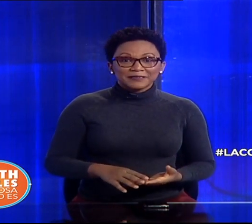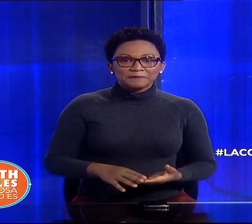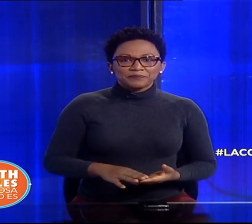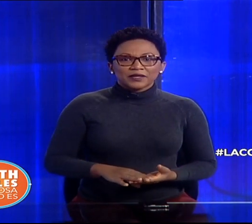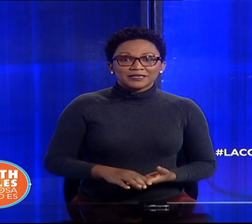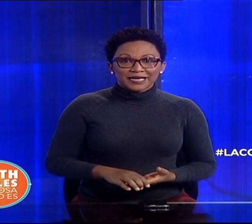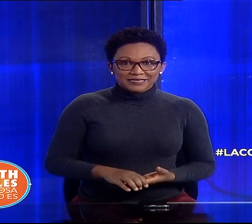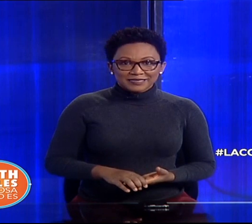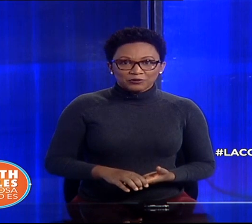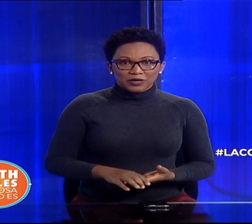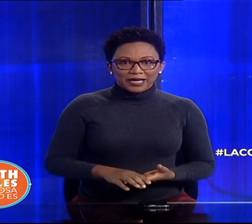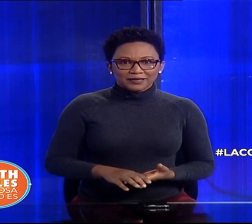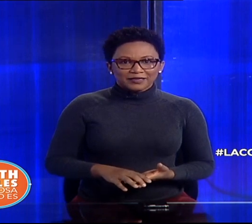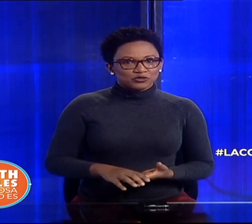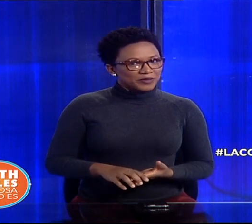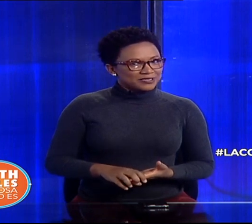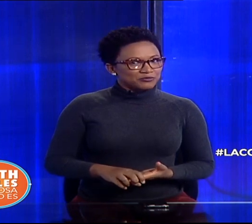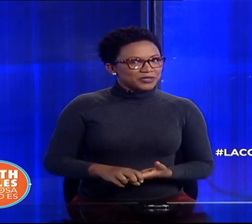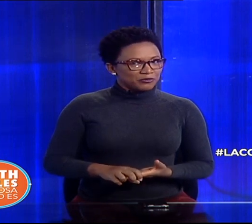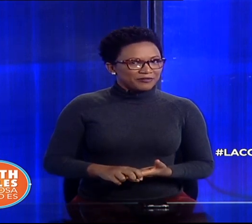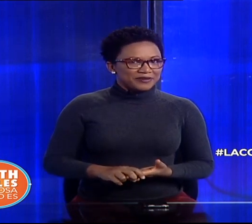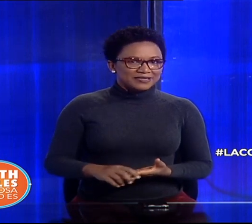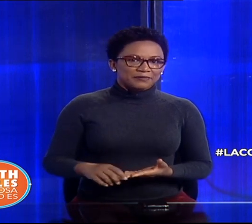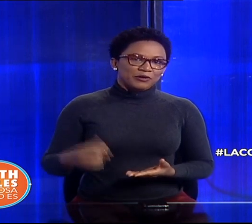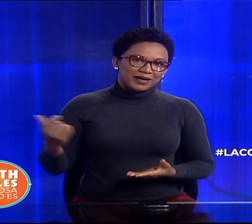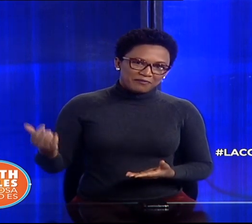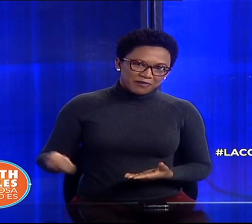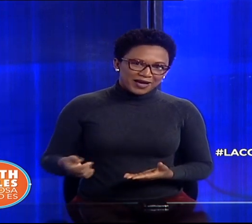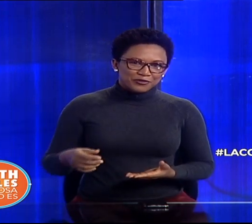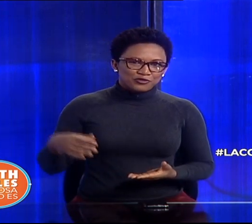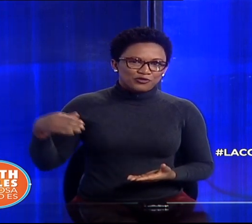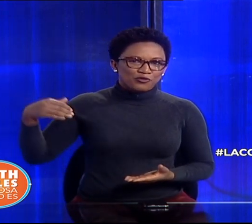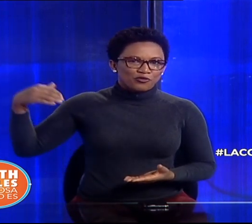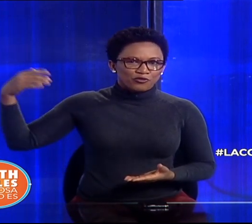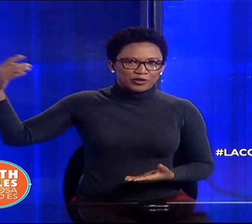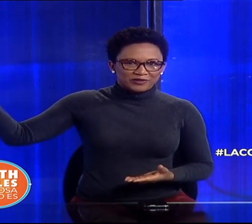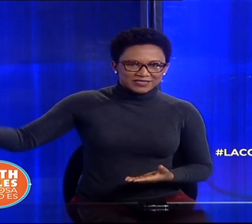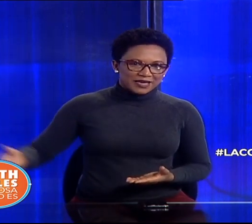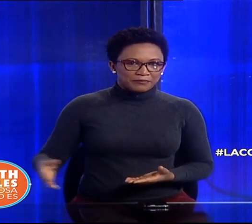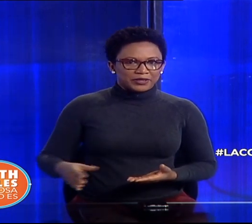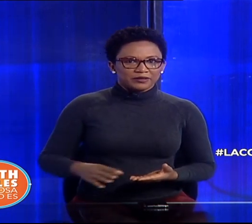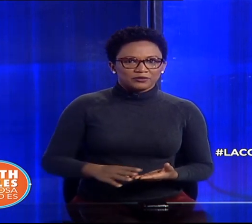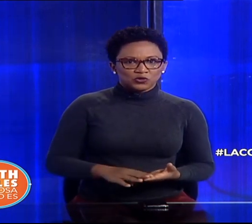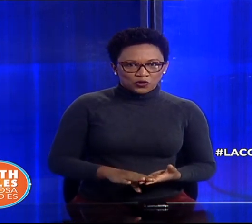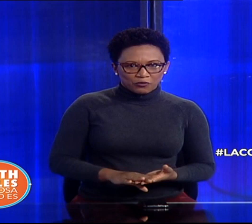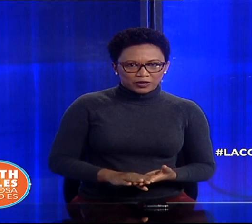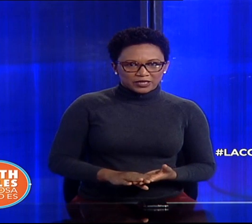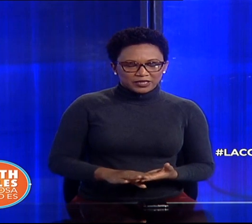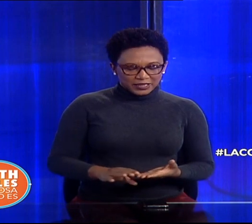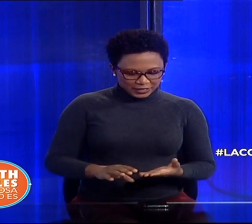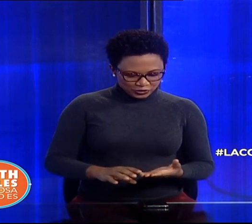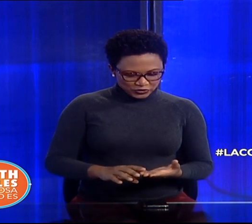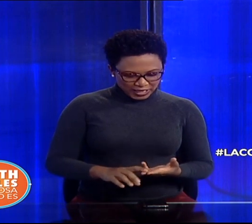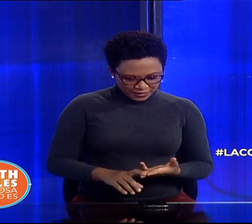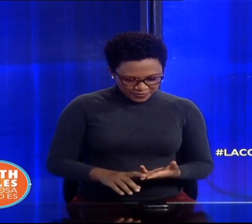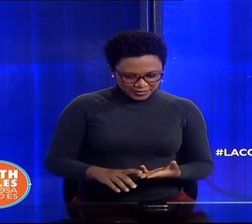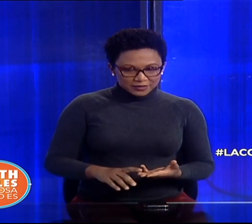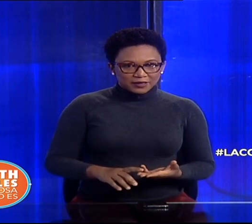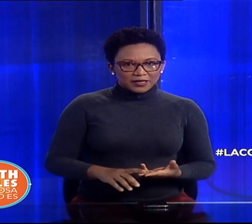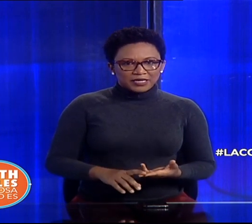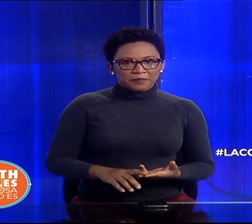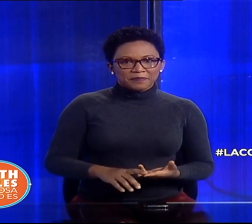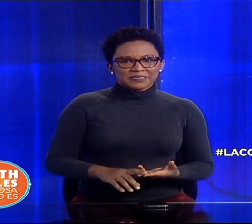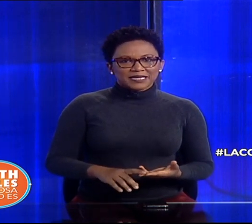palabras, de ese lugar, eso merece bien una fiesta, pero háganla en mayo o en diciembre, no ahora. Entonces, el